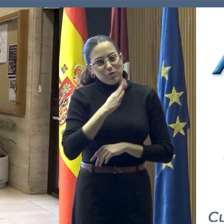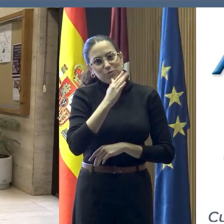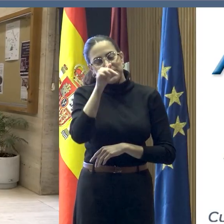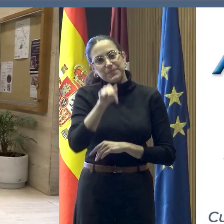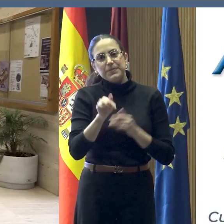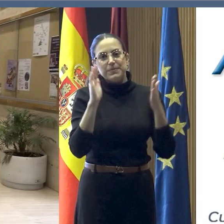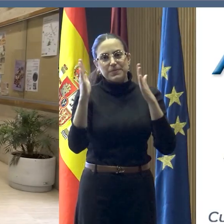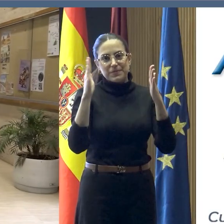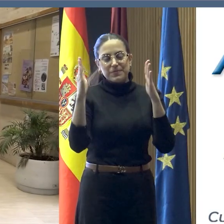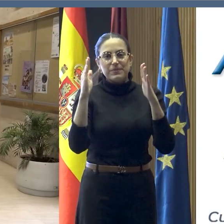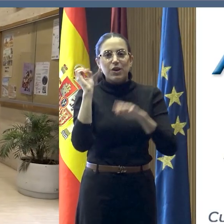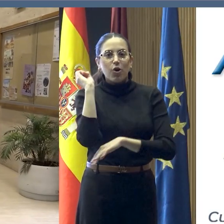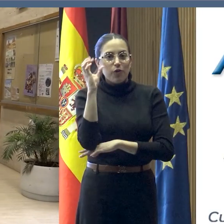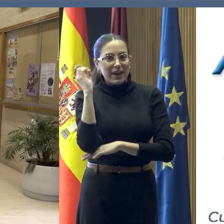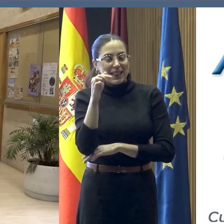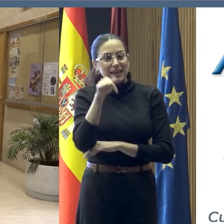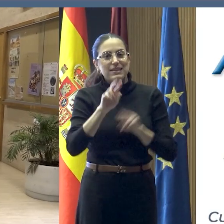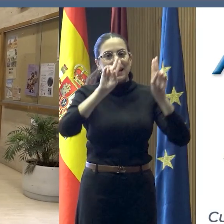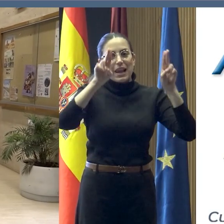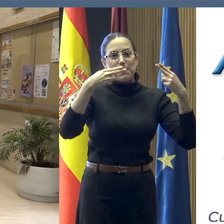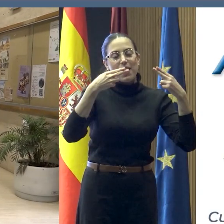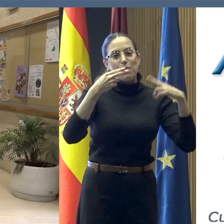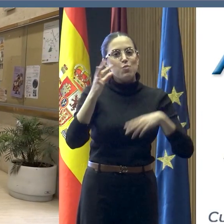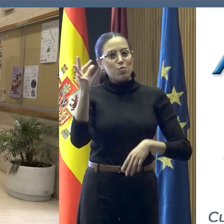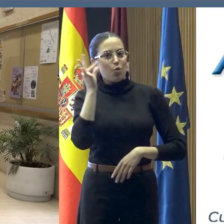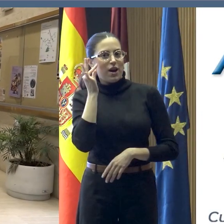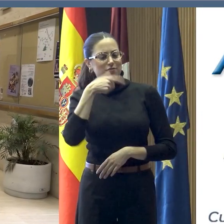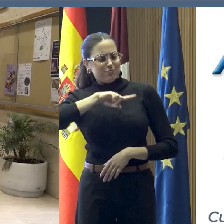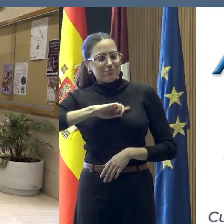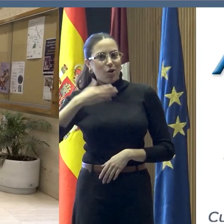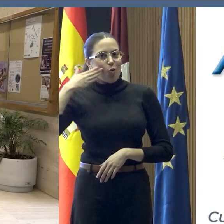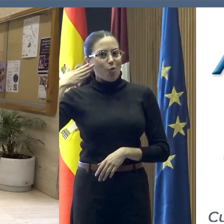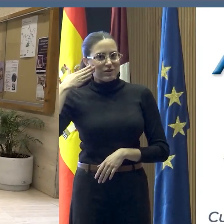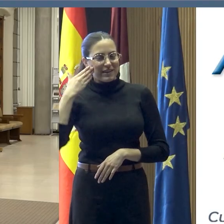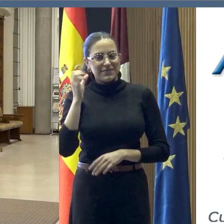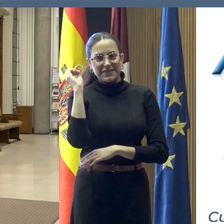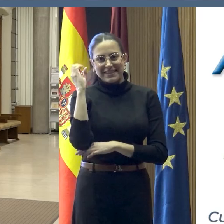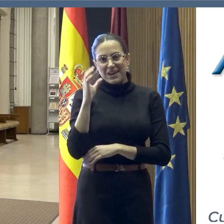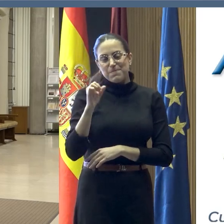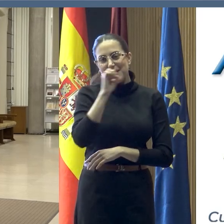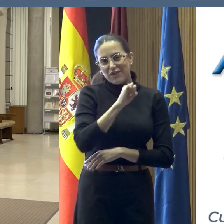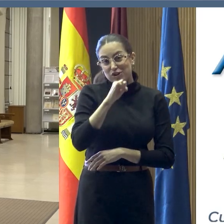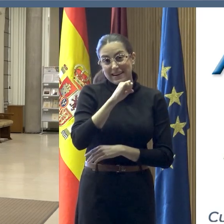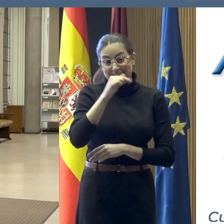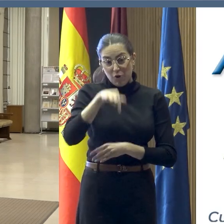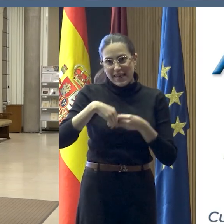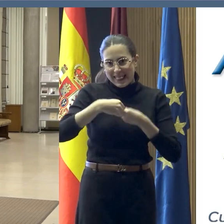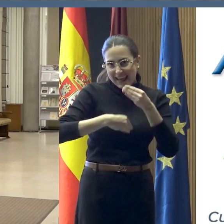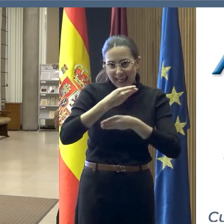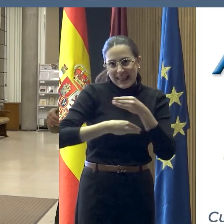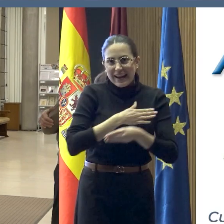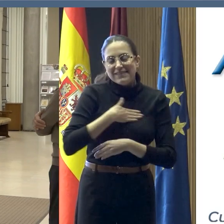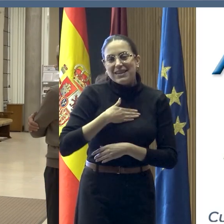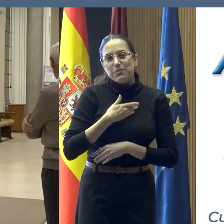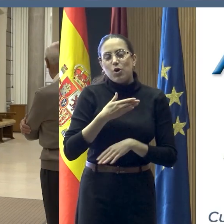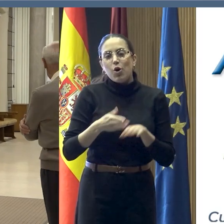estamos dedicando a la mujer bajo el lema Orgullosas de ser mujeres, con una charla maravillosa. Pero antes de continuar,